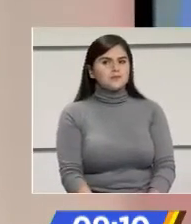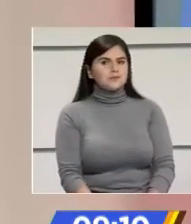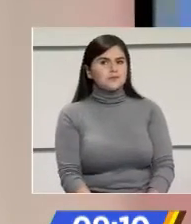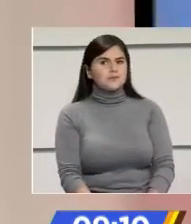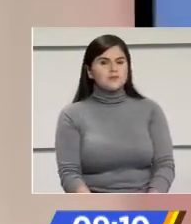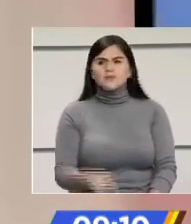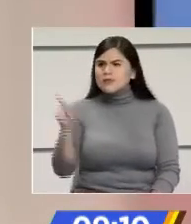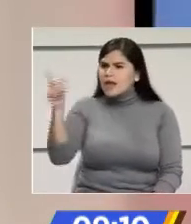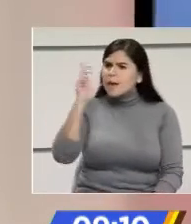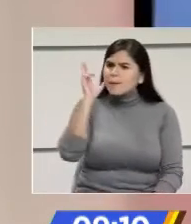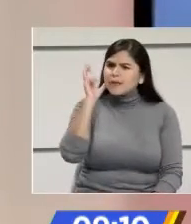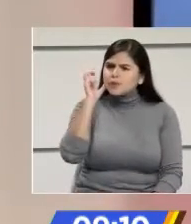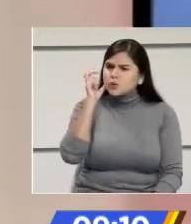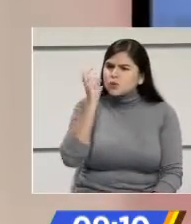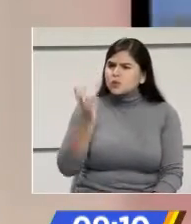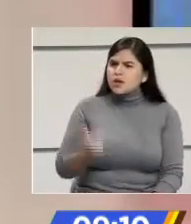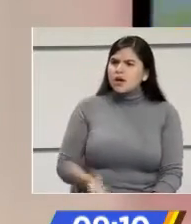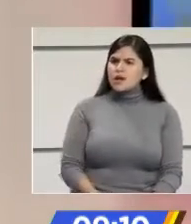¿Me escuchas?